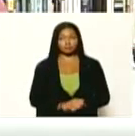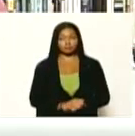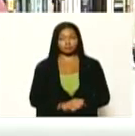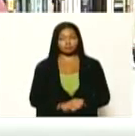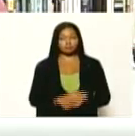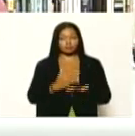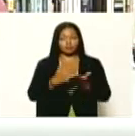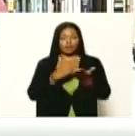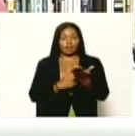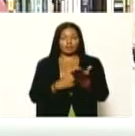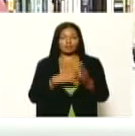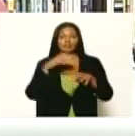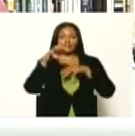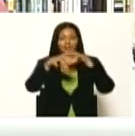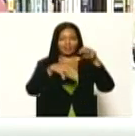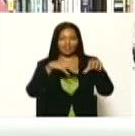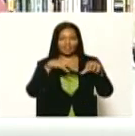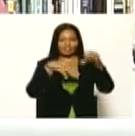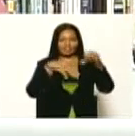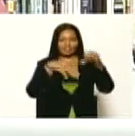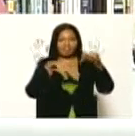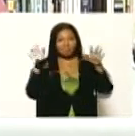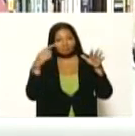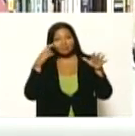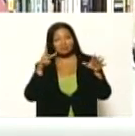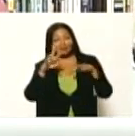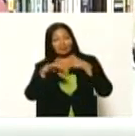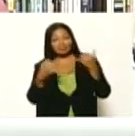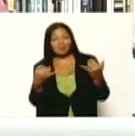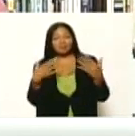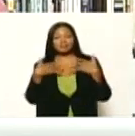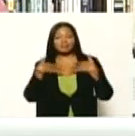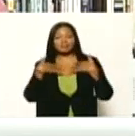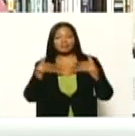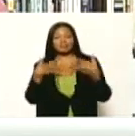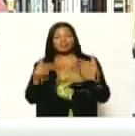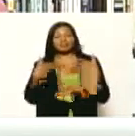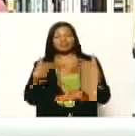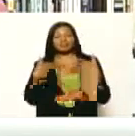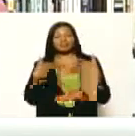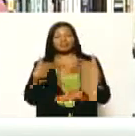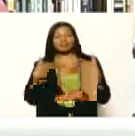Antes del gato volador, estábamos hablando de este tema de la salud.